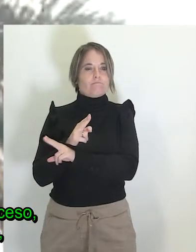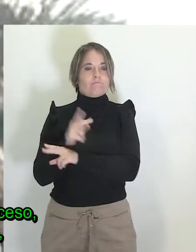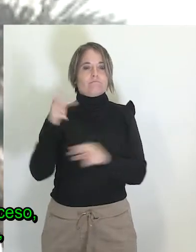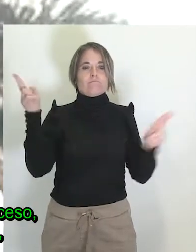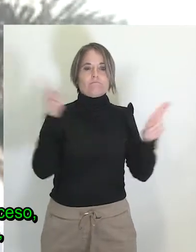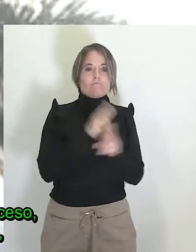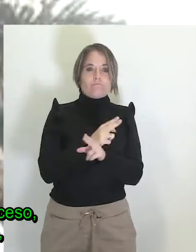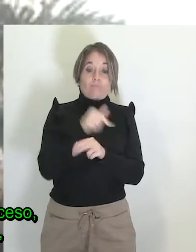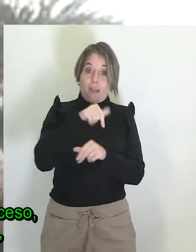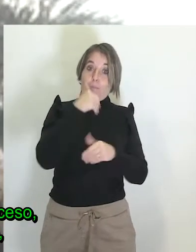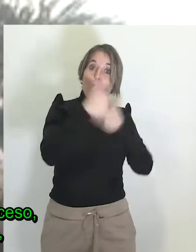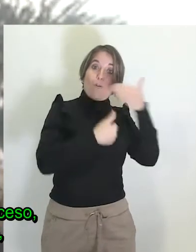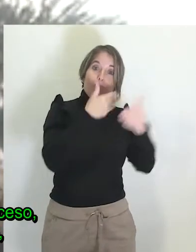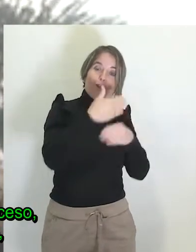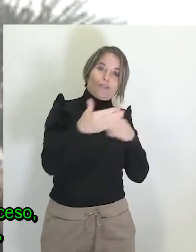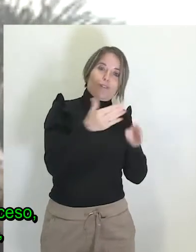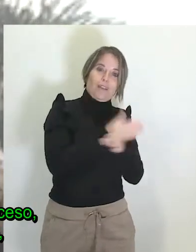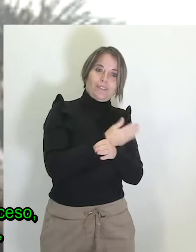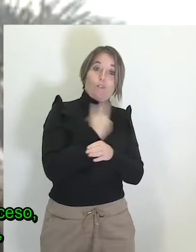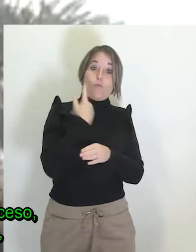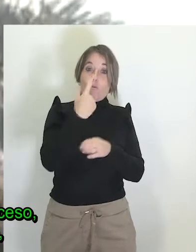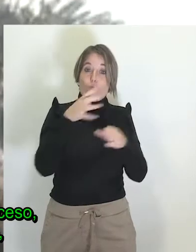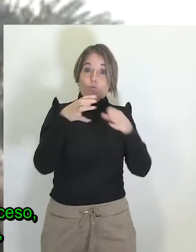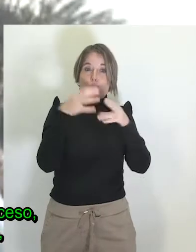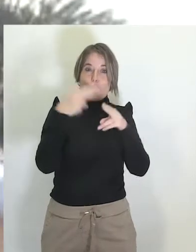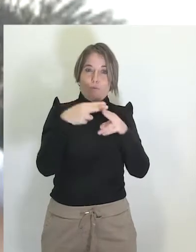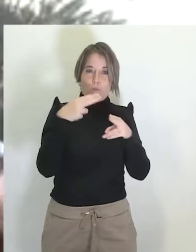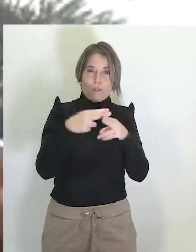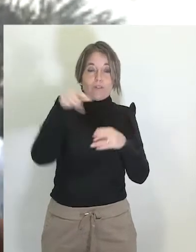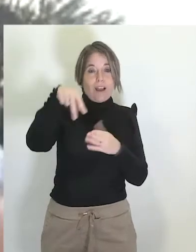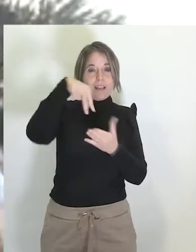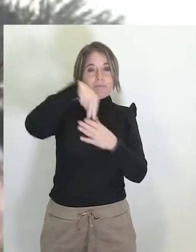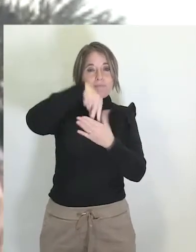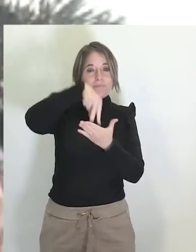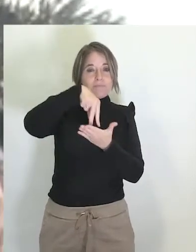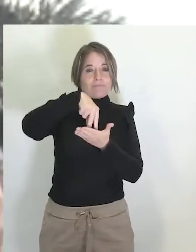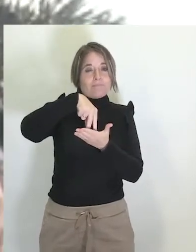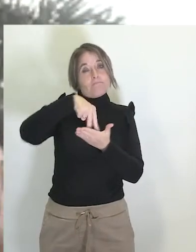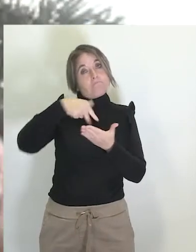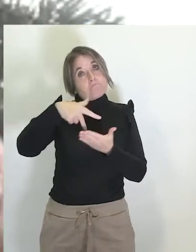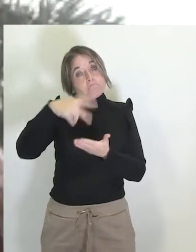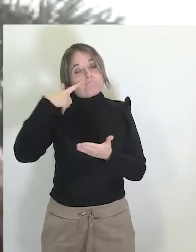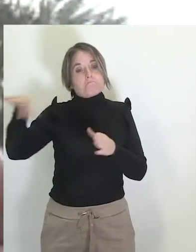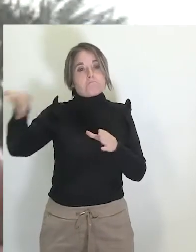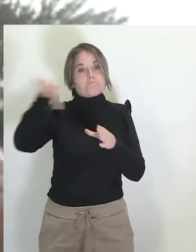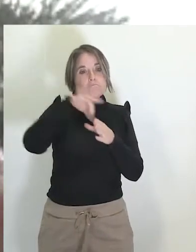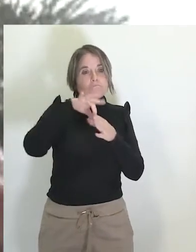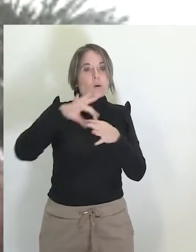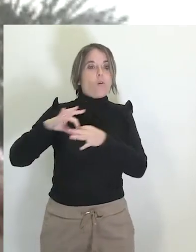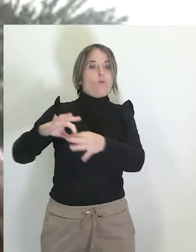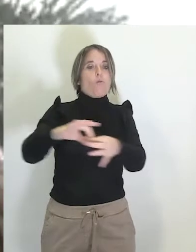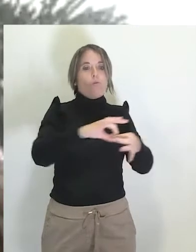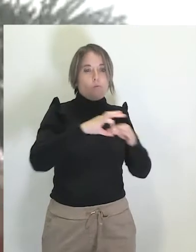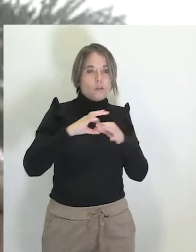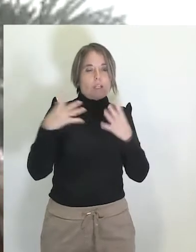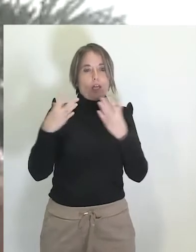que los cancelaron en este proceso y que uno de ellos incluso era donde estaba o iba a ir la Unidad